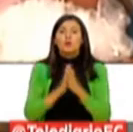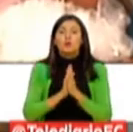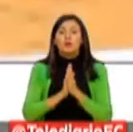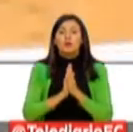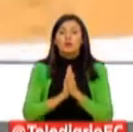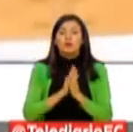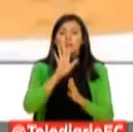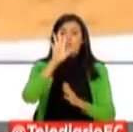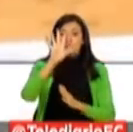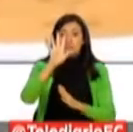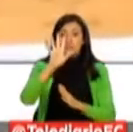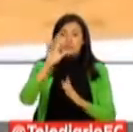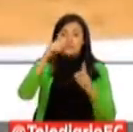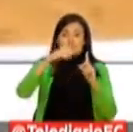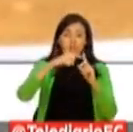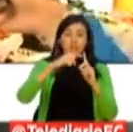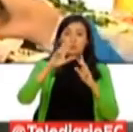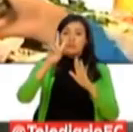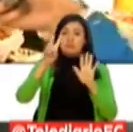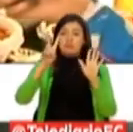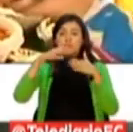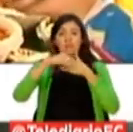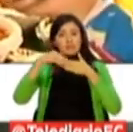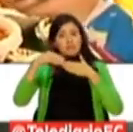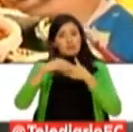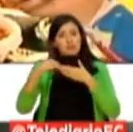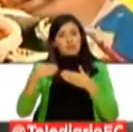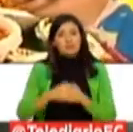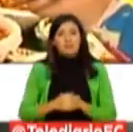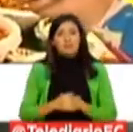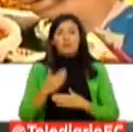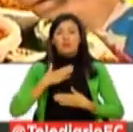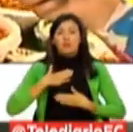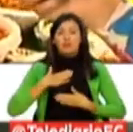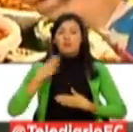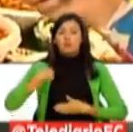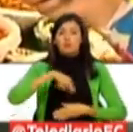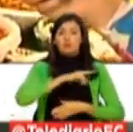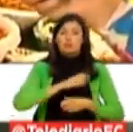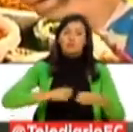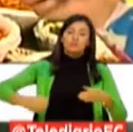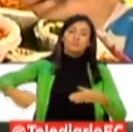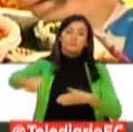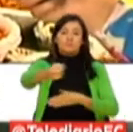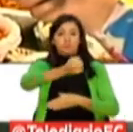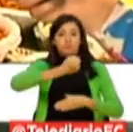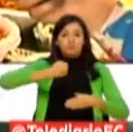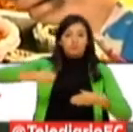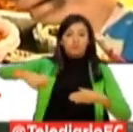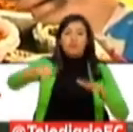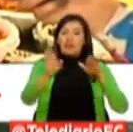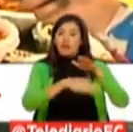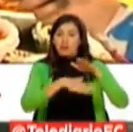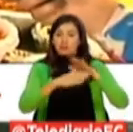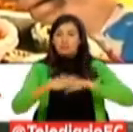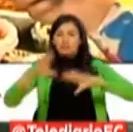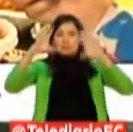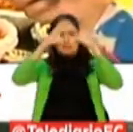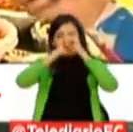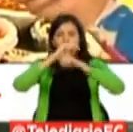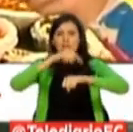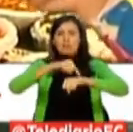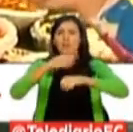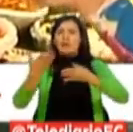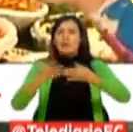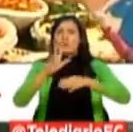entre los 5 y los 7 dólares. La verdad, nosotros le preparamos toda la noche. Sí nos demoramos unas 3 a 4